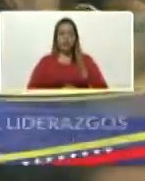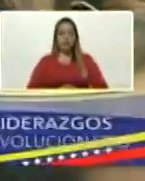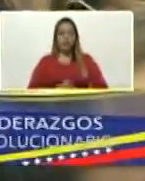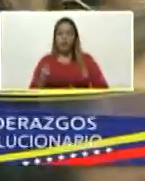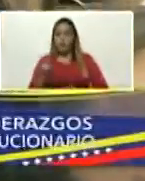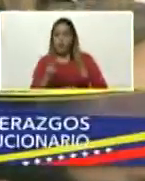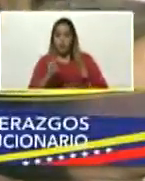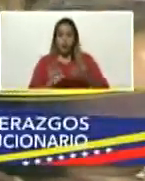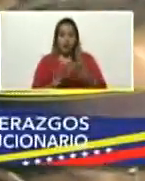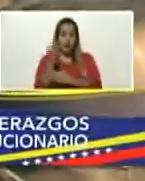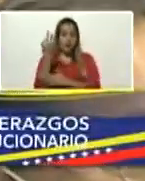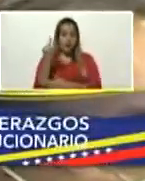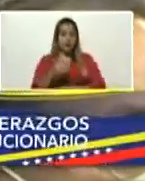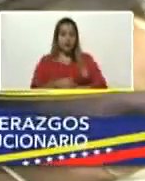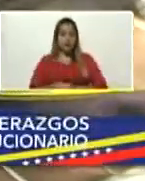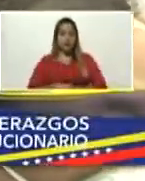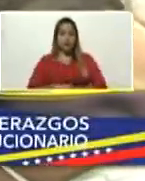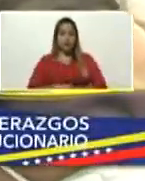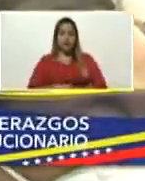Venezuela fundó